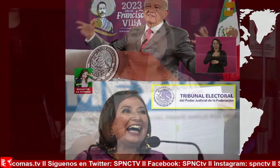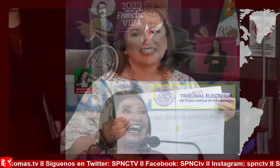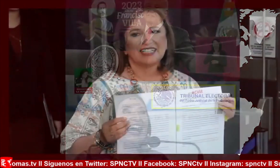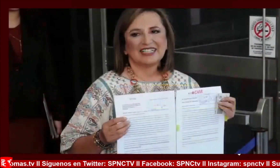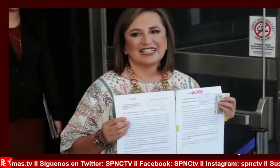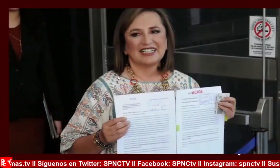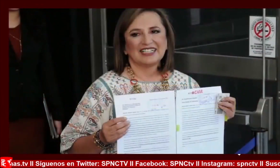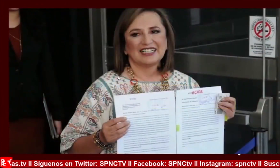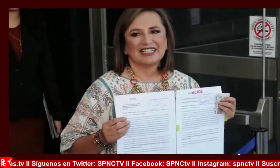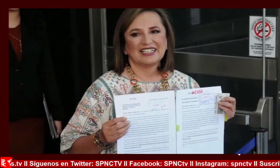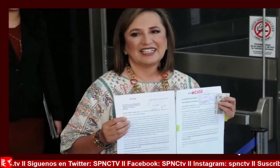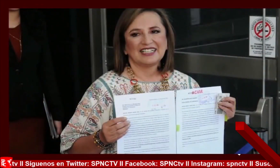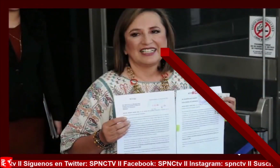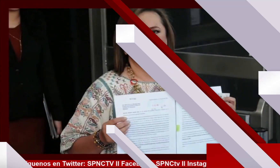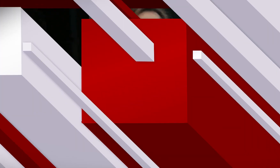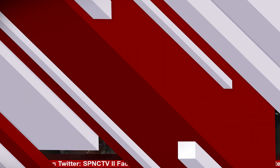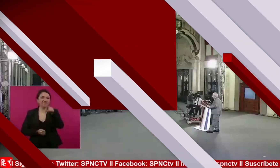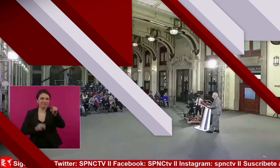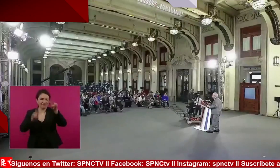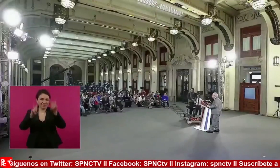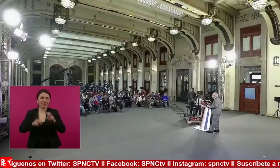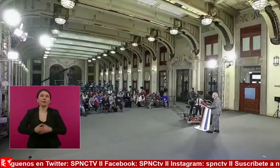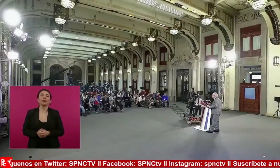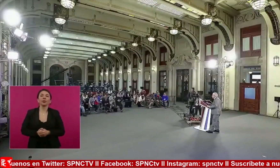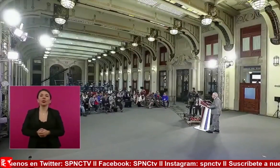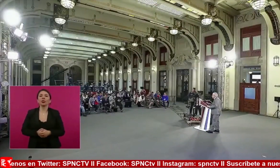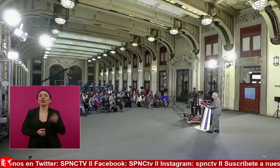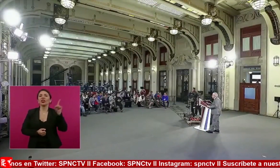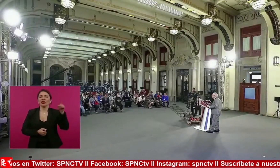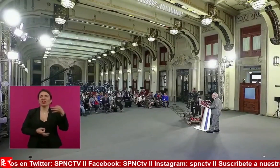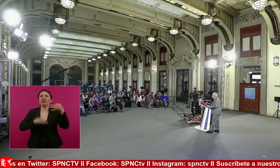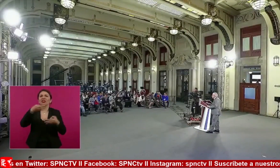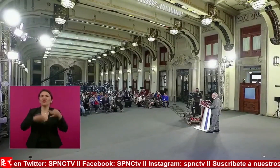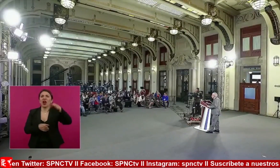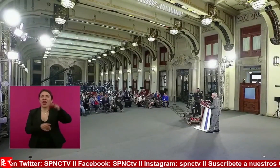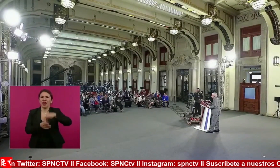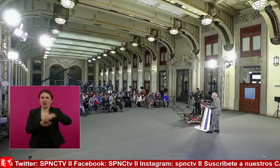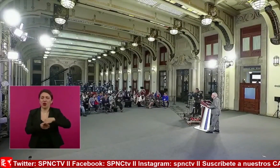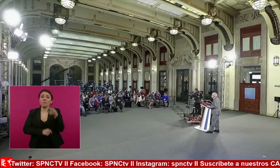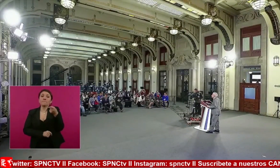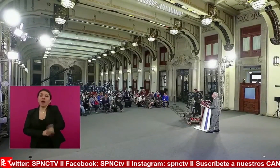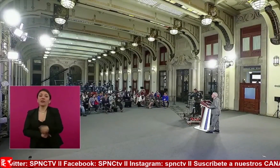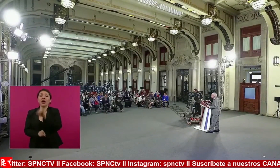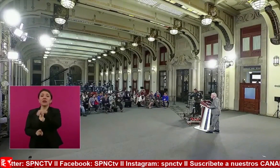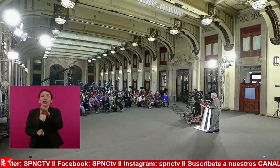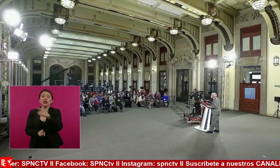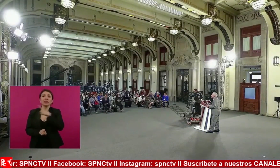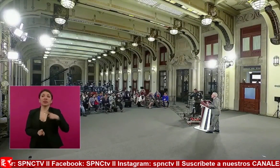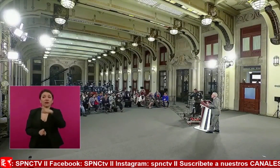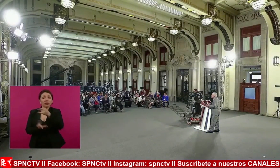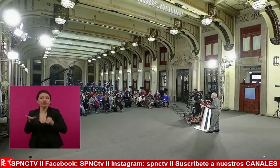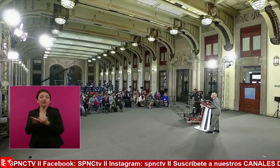les contestó el presidente de México. El Tribunal Electoral dio una orden al INE para emitir un nuevo fallo respecto